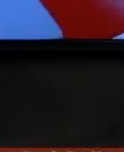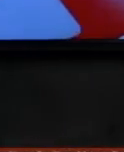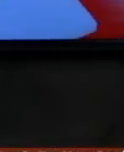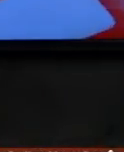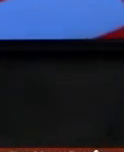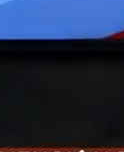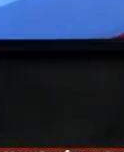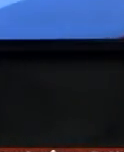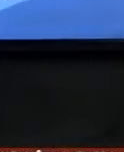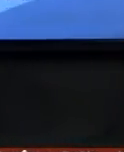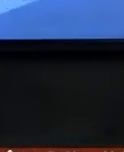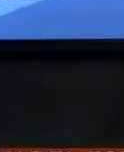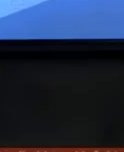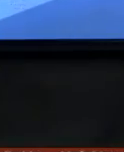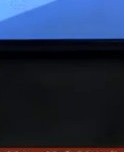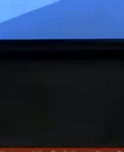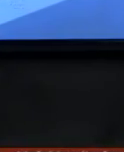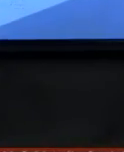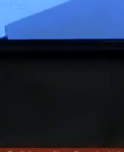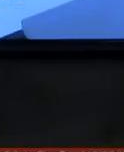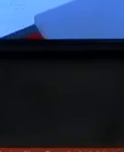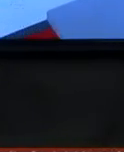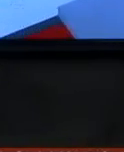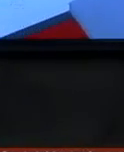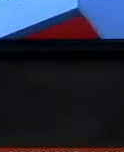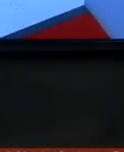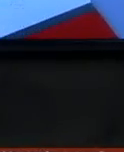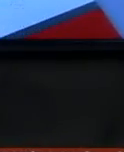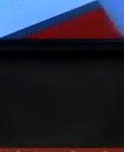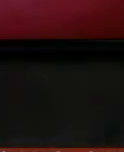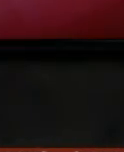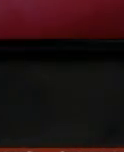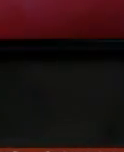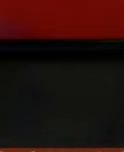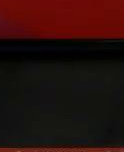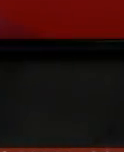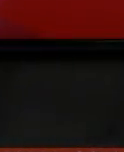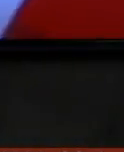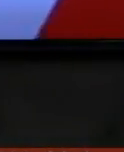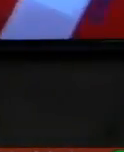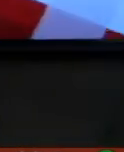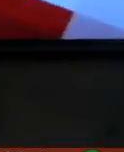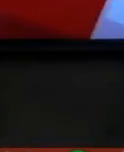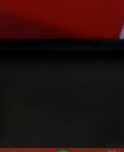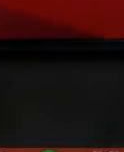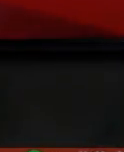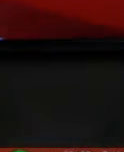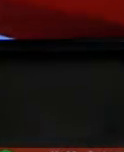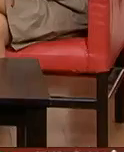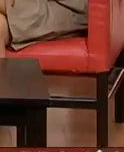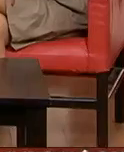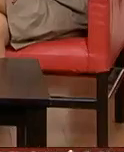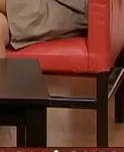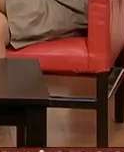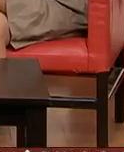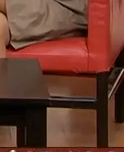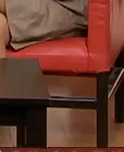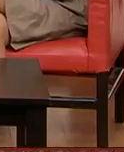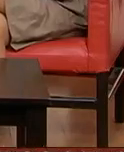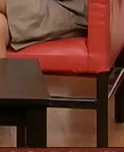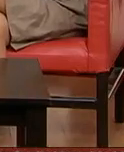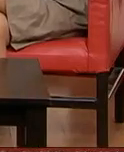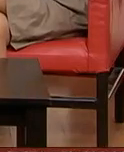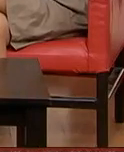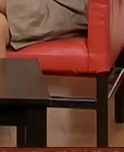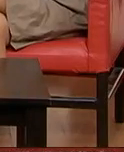Es un placer presentar a Trixia Valle y su sección Cero Bullying. Trixia, muy buenos días. Hoy nos tienes un invitado muy especial. Bienvenido. Buenos días,